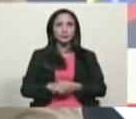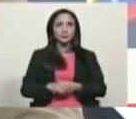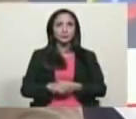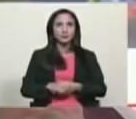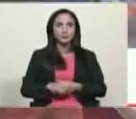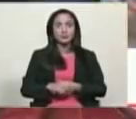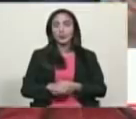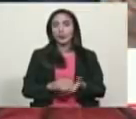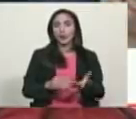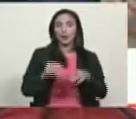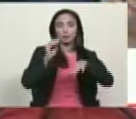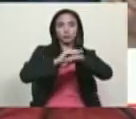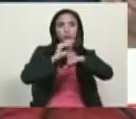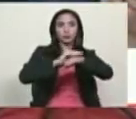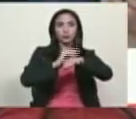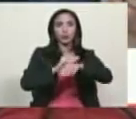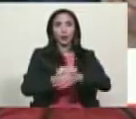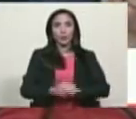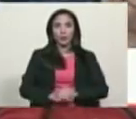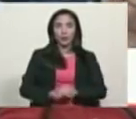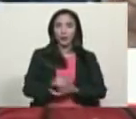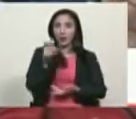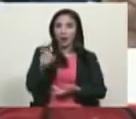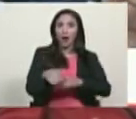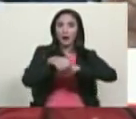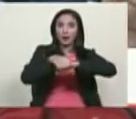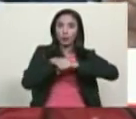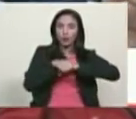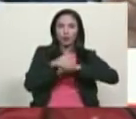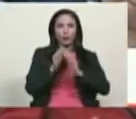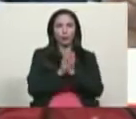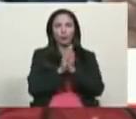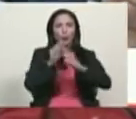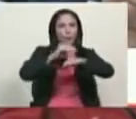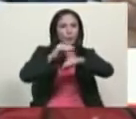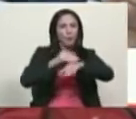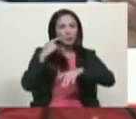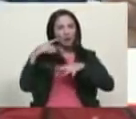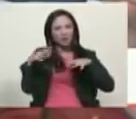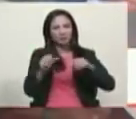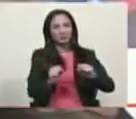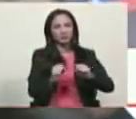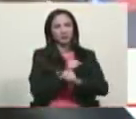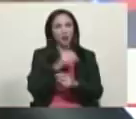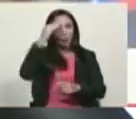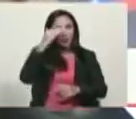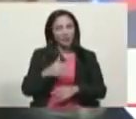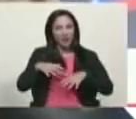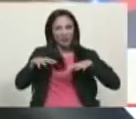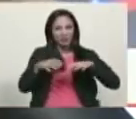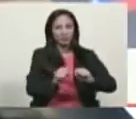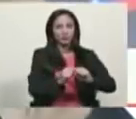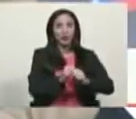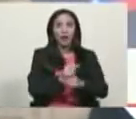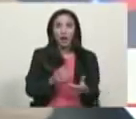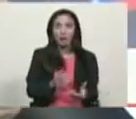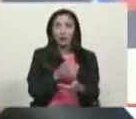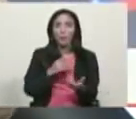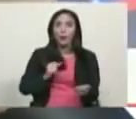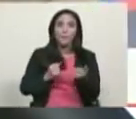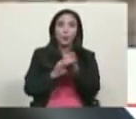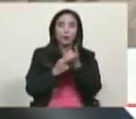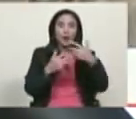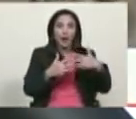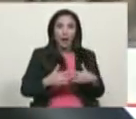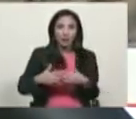salieron a pedirle al Reino Unido que interviniera con sus tropas a favor del ejército oligárquico